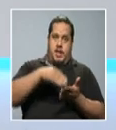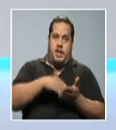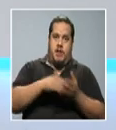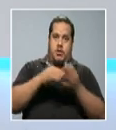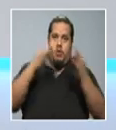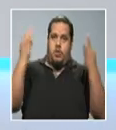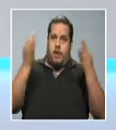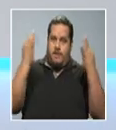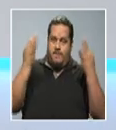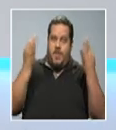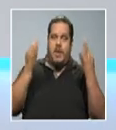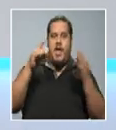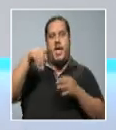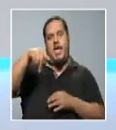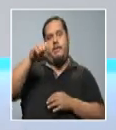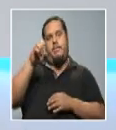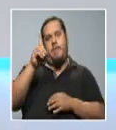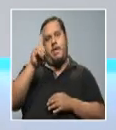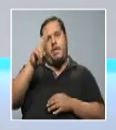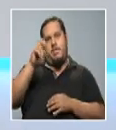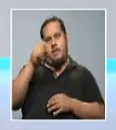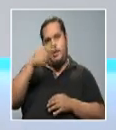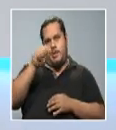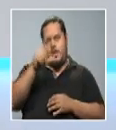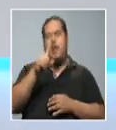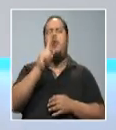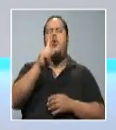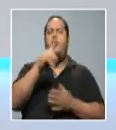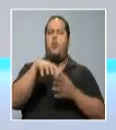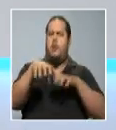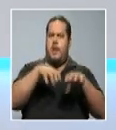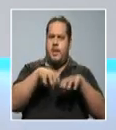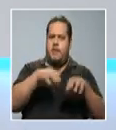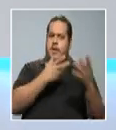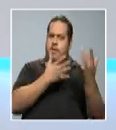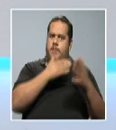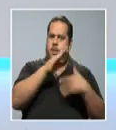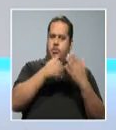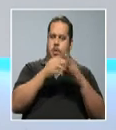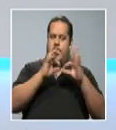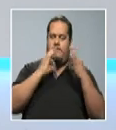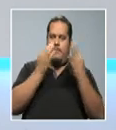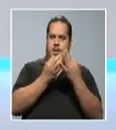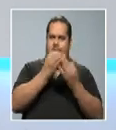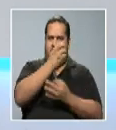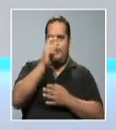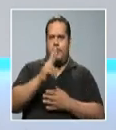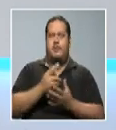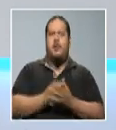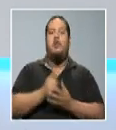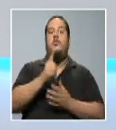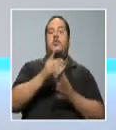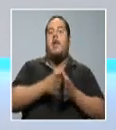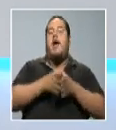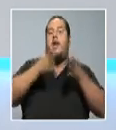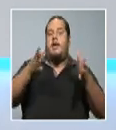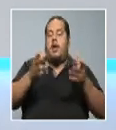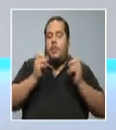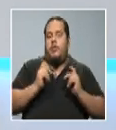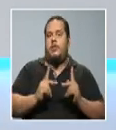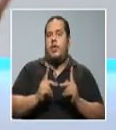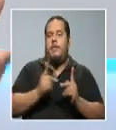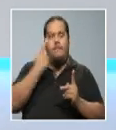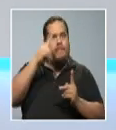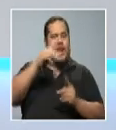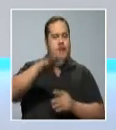Construcción, una edición y una actividad, la verdad que esperada por todas las familias costarricenses. Y es una gran oportunidad para conseguir